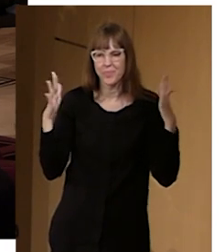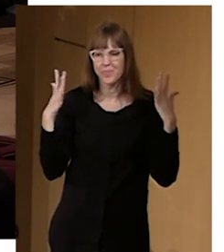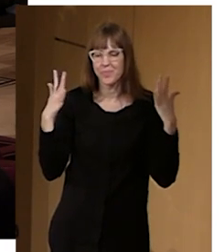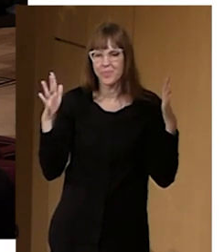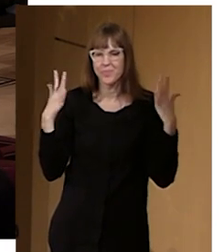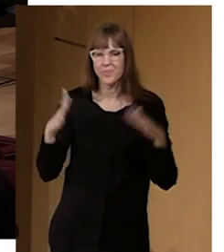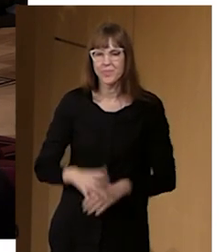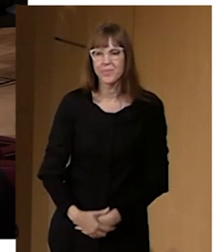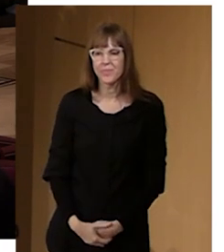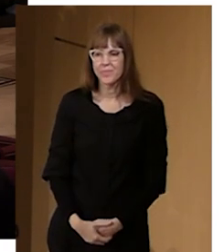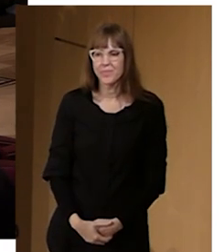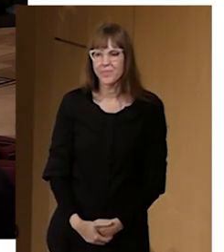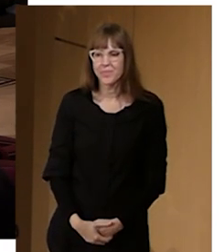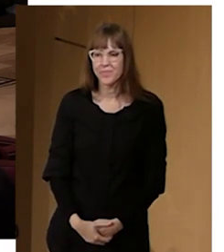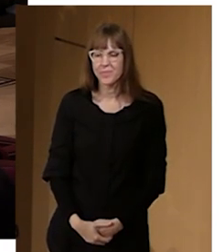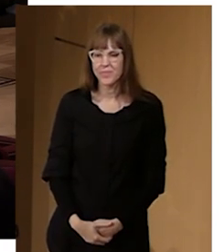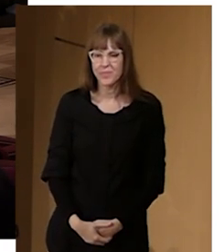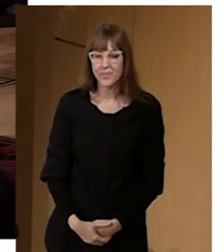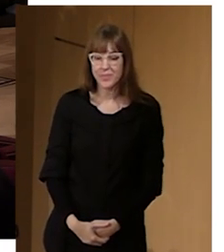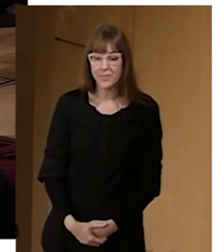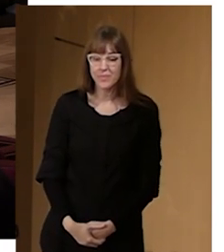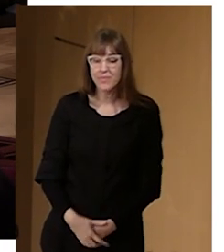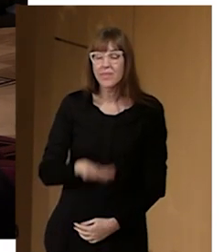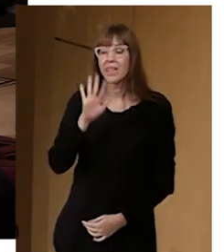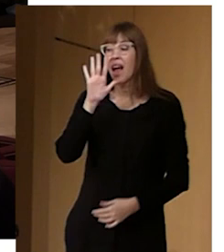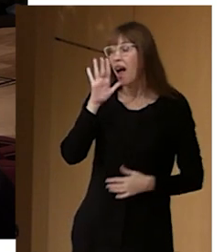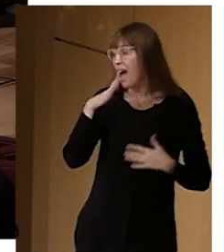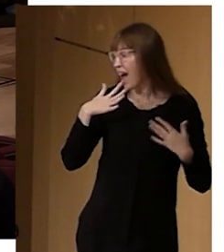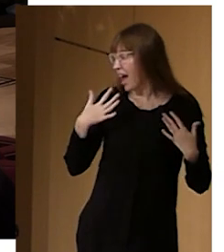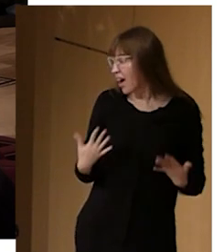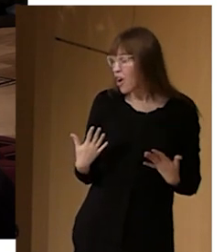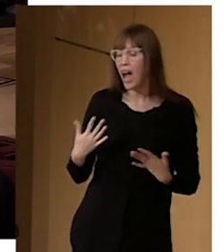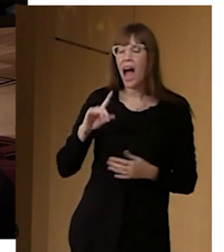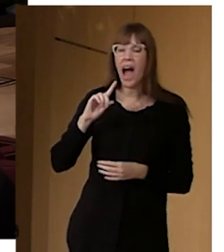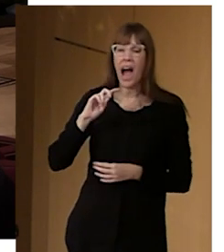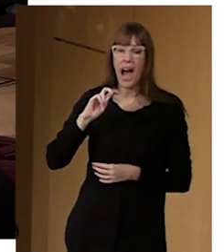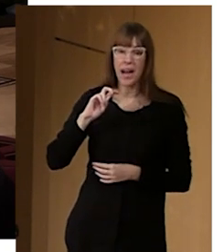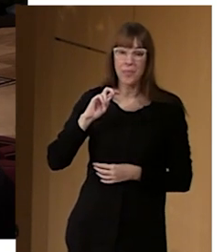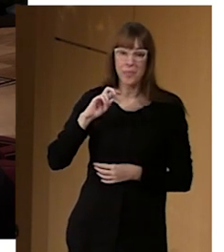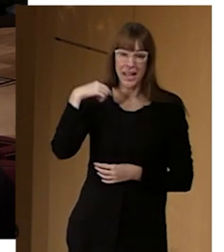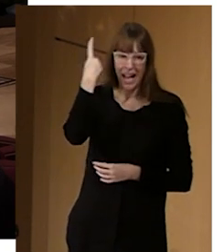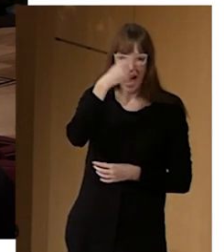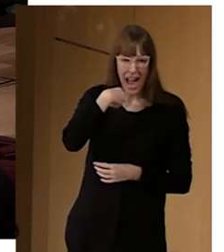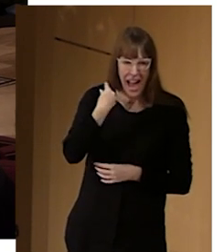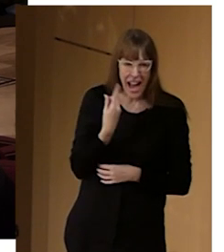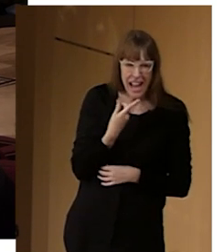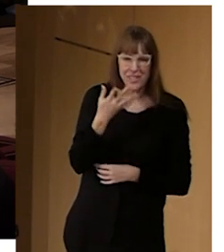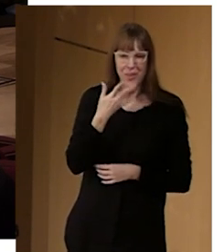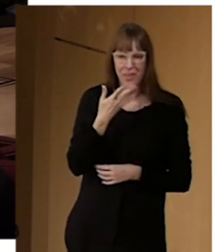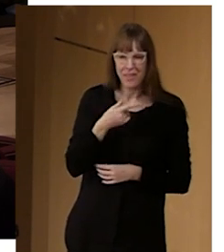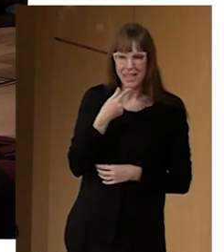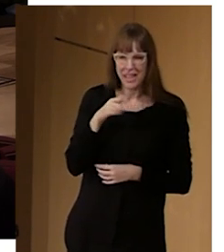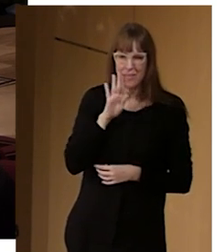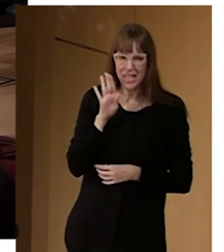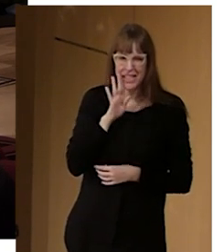Pablo y por eh Por alusión entre esas caras amigas que decíamos antes que veíamos están